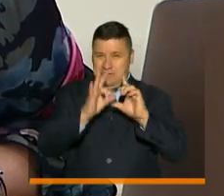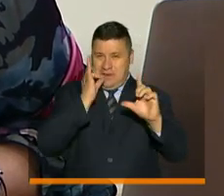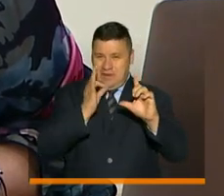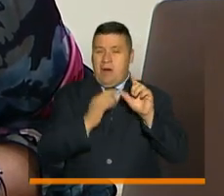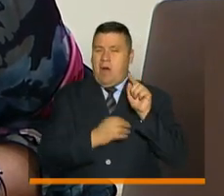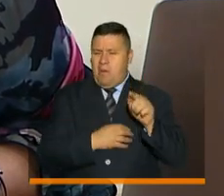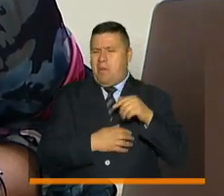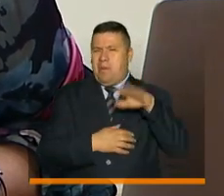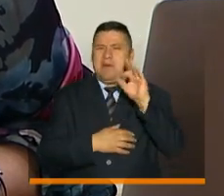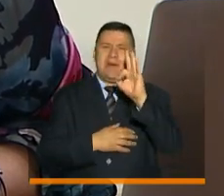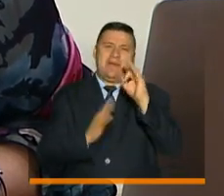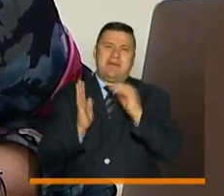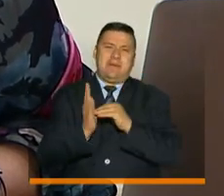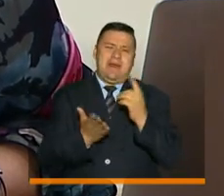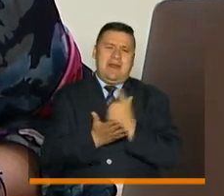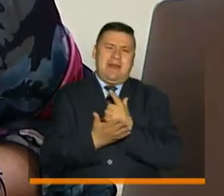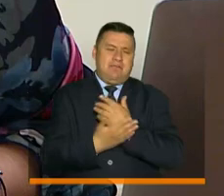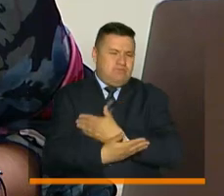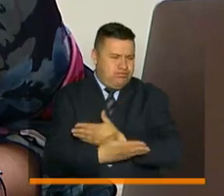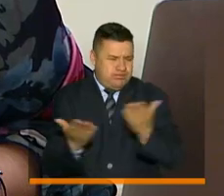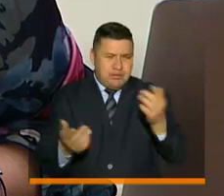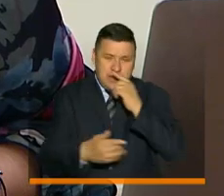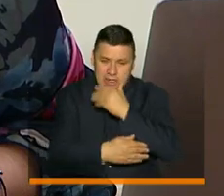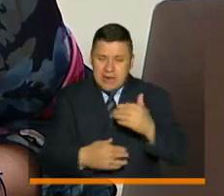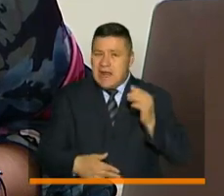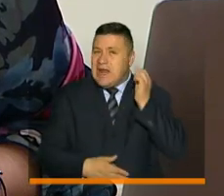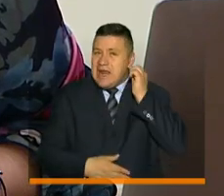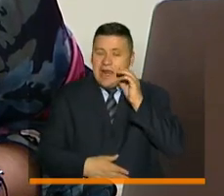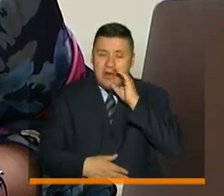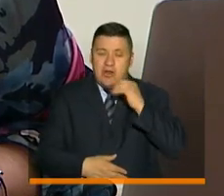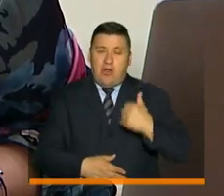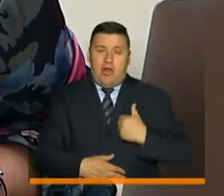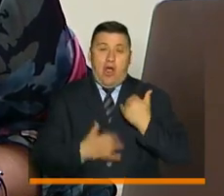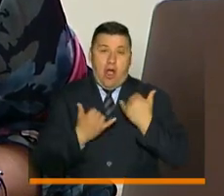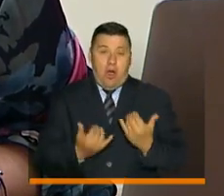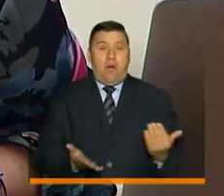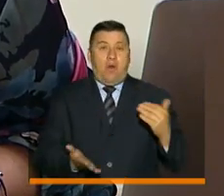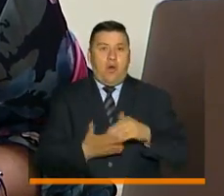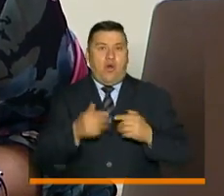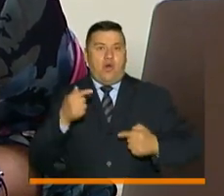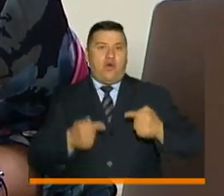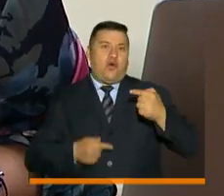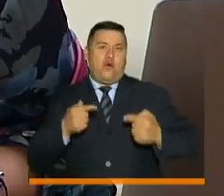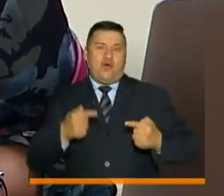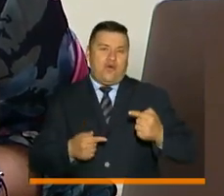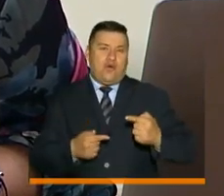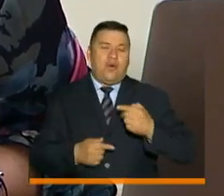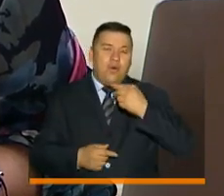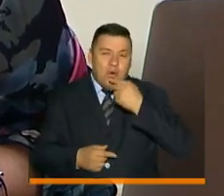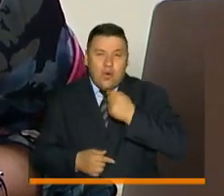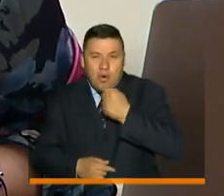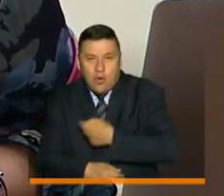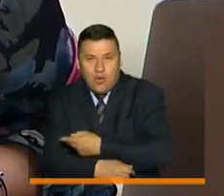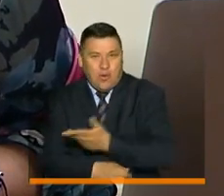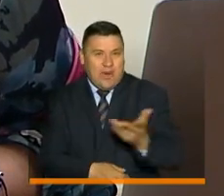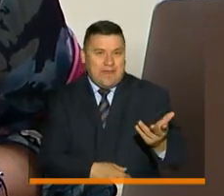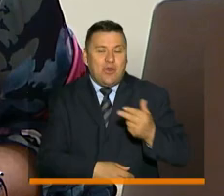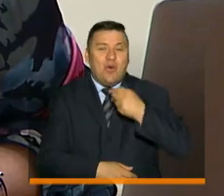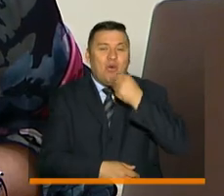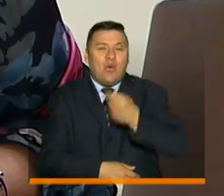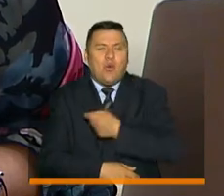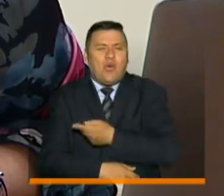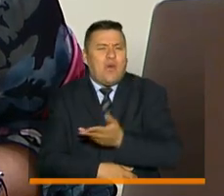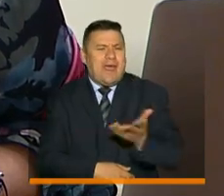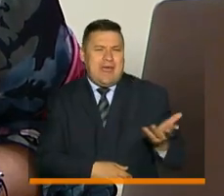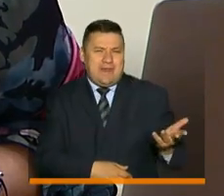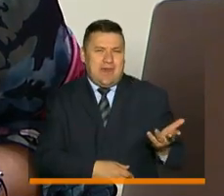una colección de más de 3.000 libros a disposición de todos los niños y las familias. Pues ahora, presidente, llegó el concurso del cuento, un concurso de